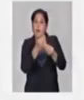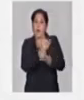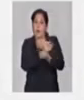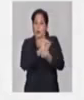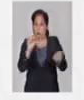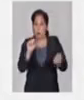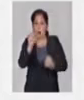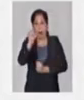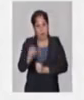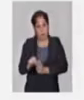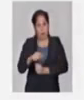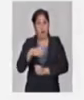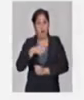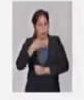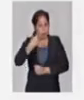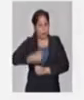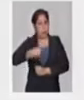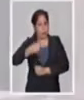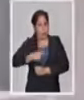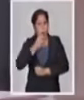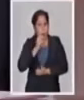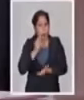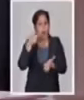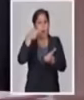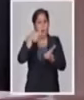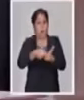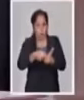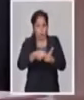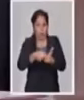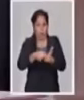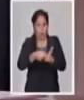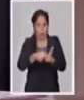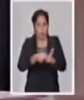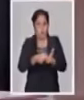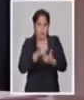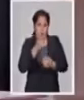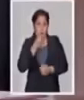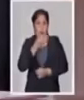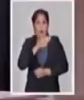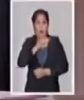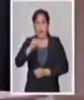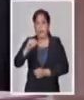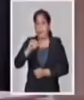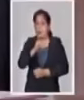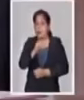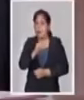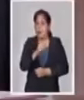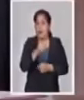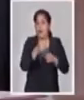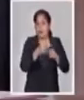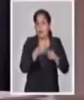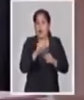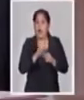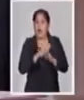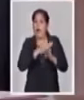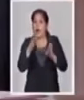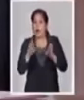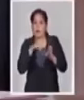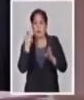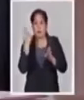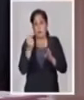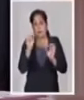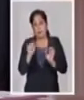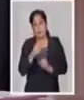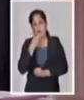el consumidor tiene el derecho de compra y tiene que estar físicamente el producto, tanto en calidad como en cantidad, hasta el día que se vence el